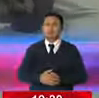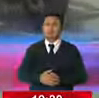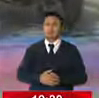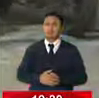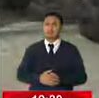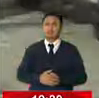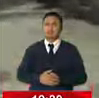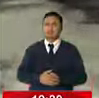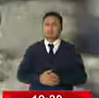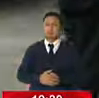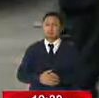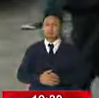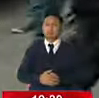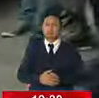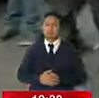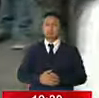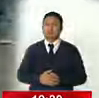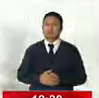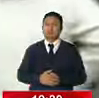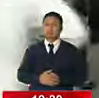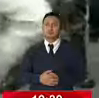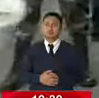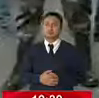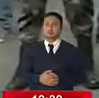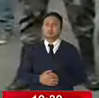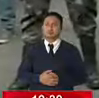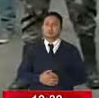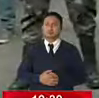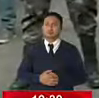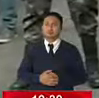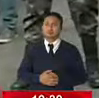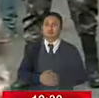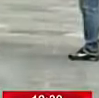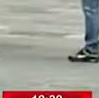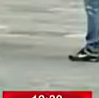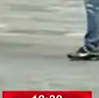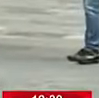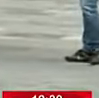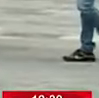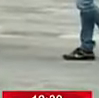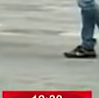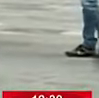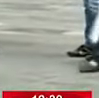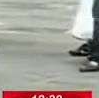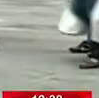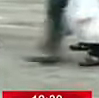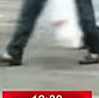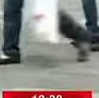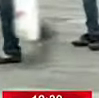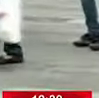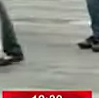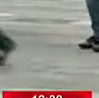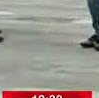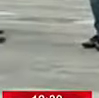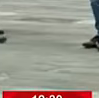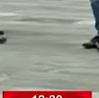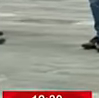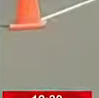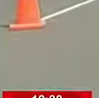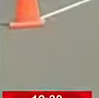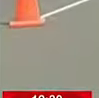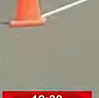de Almagro hasta la 9 de octubre. En cuanto a la avenida Amazonas, el cierre será desde el Eloy Alfaro hasta la avenida Colón. La avenida Eloy